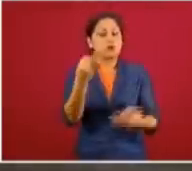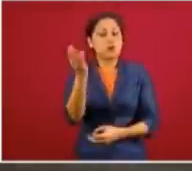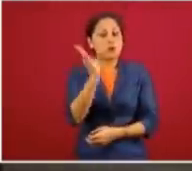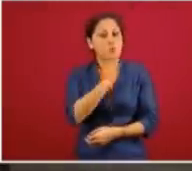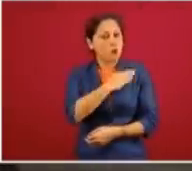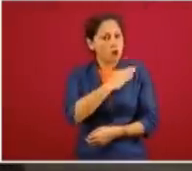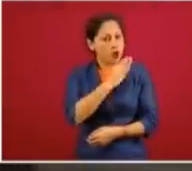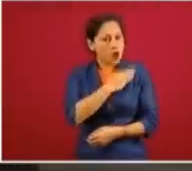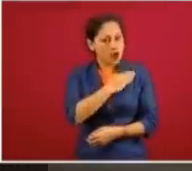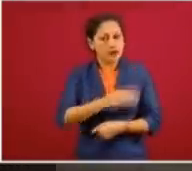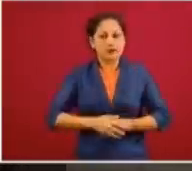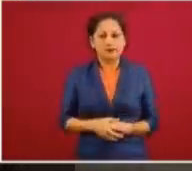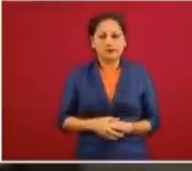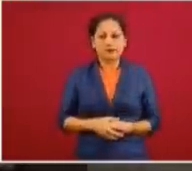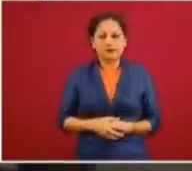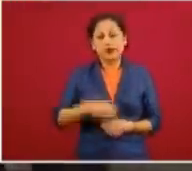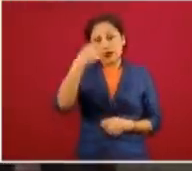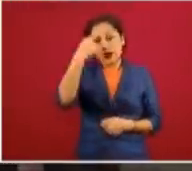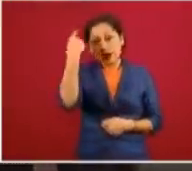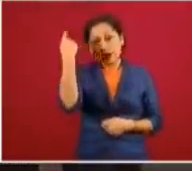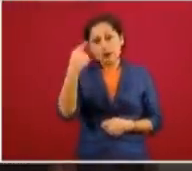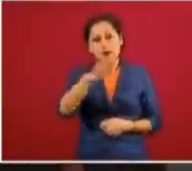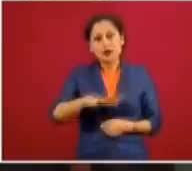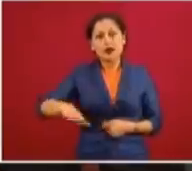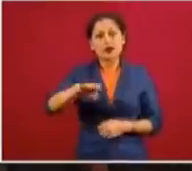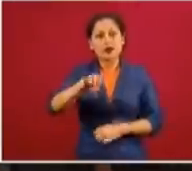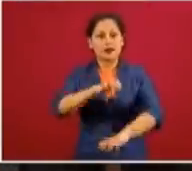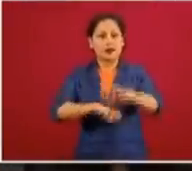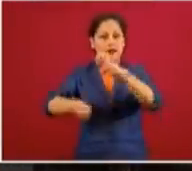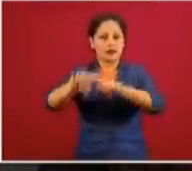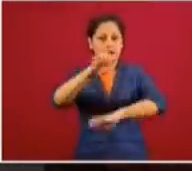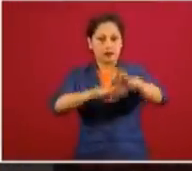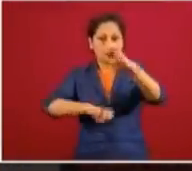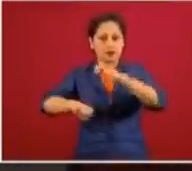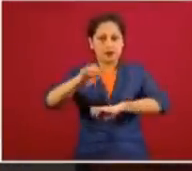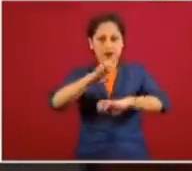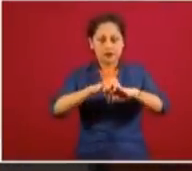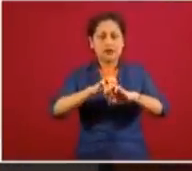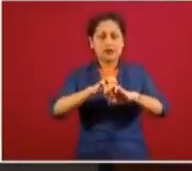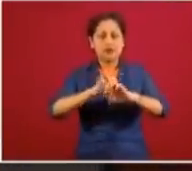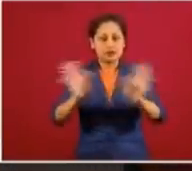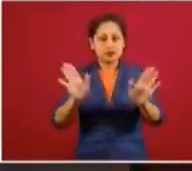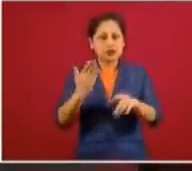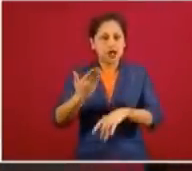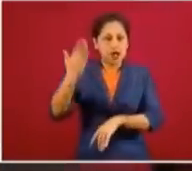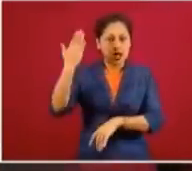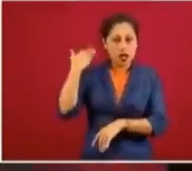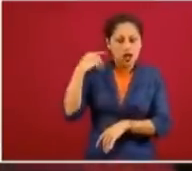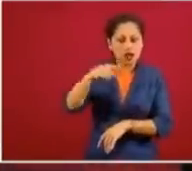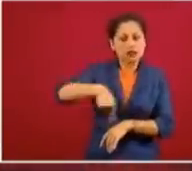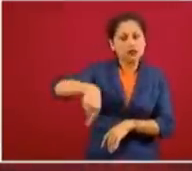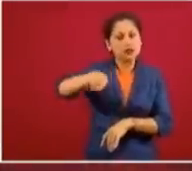para empresas que han actuado con mucha responsabilidad